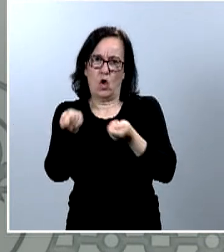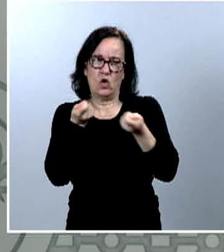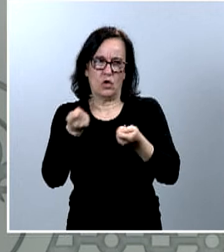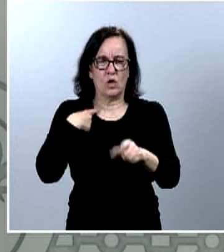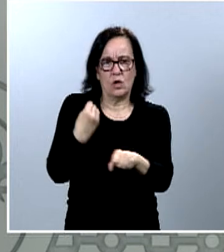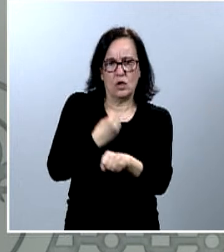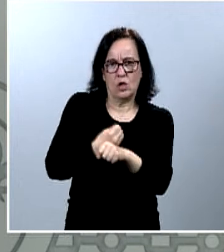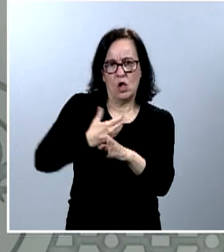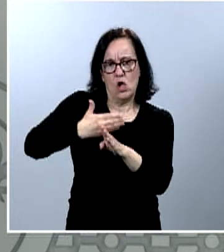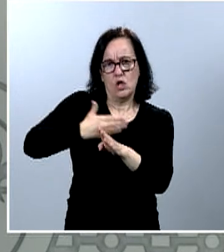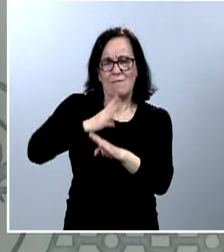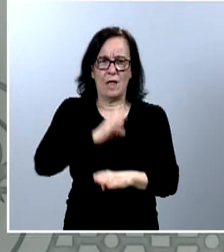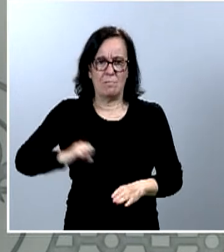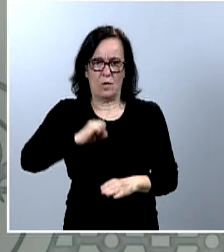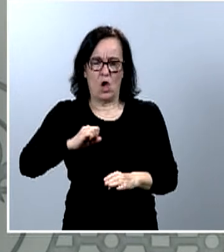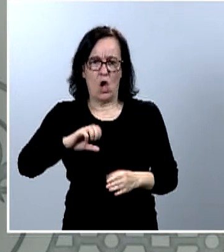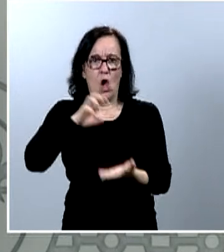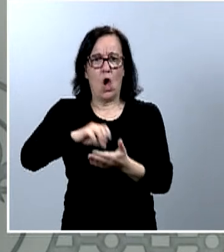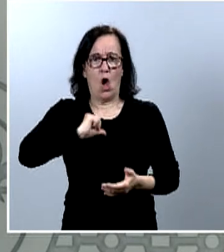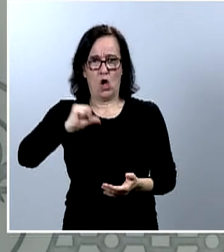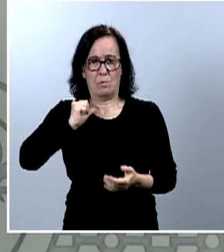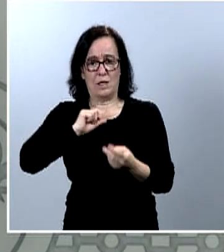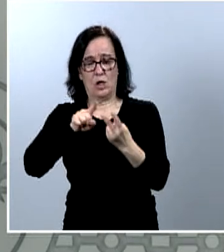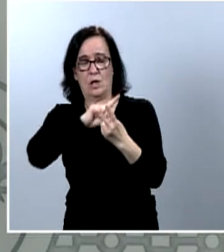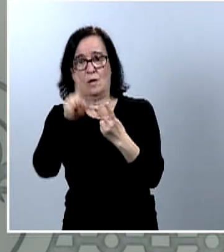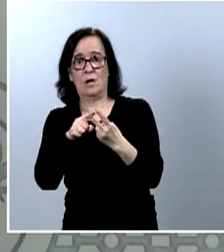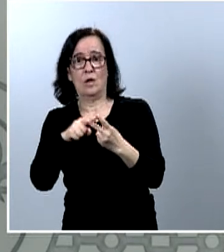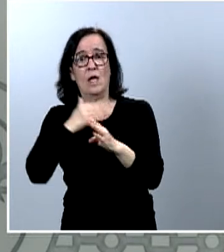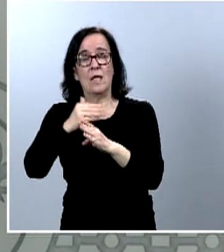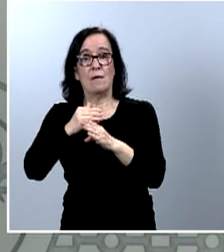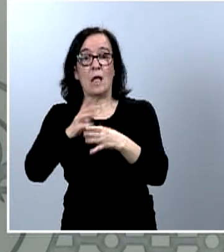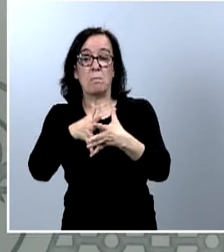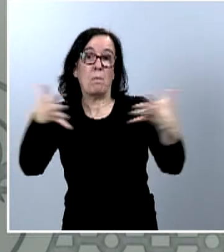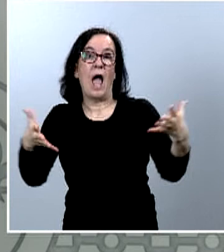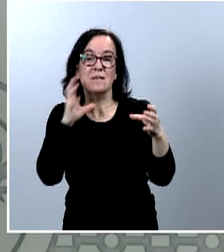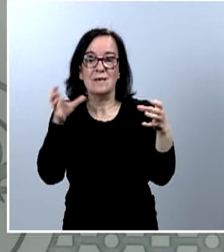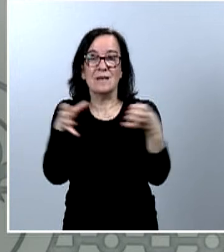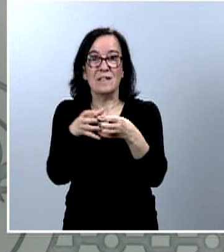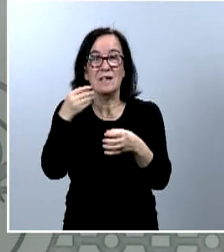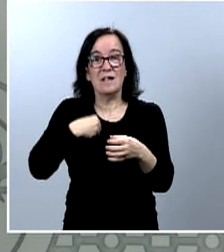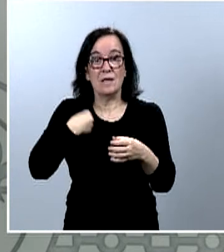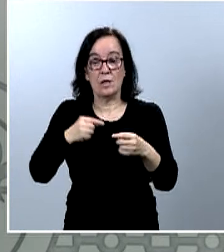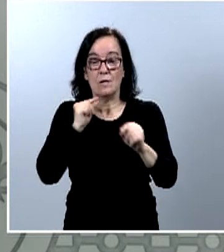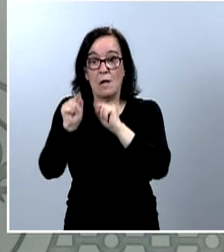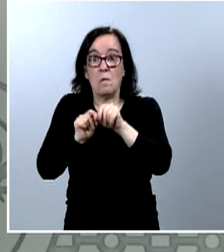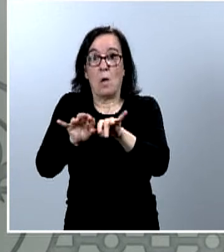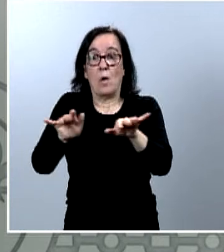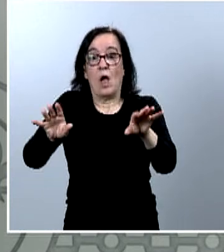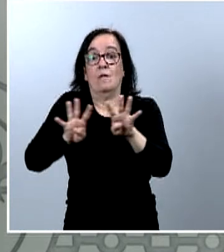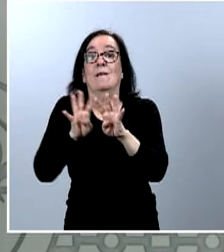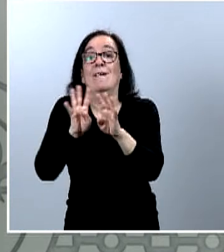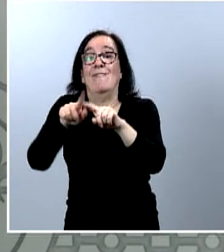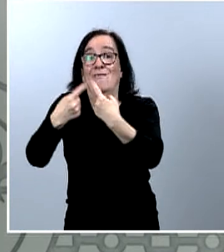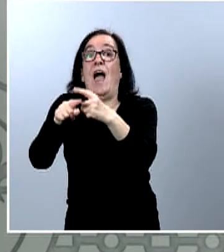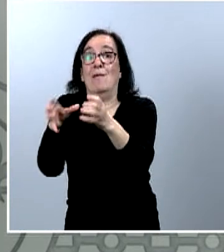nivel excelente en los hospitales, y luego el nivel grueso son aquellos que se han ido transmitiendo en el núcleo familiar de alguna